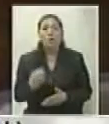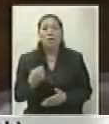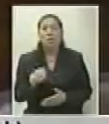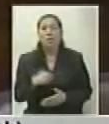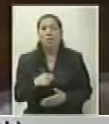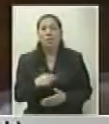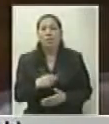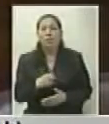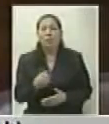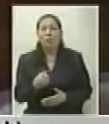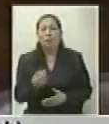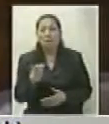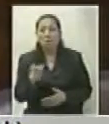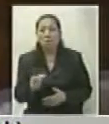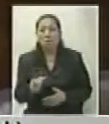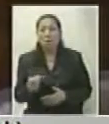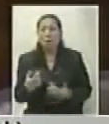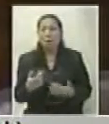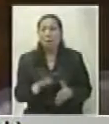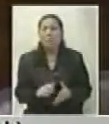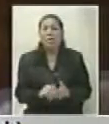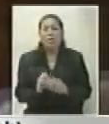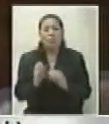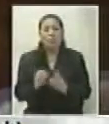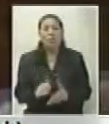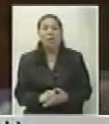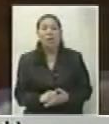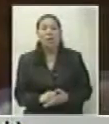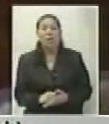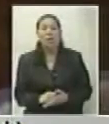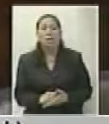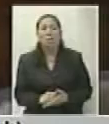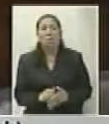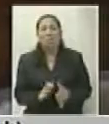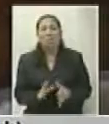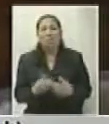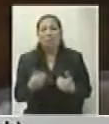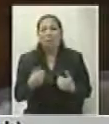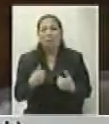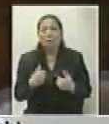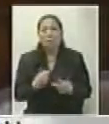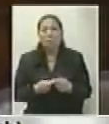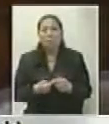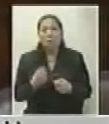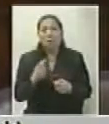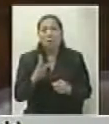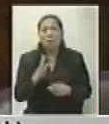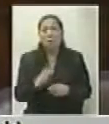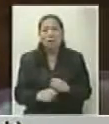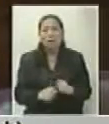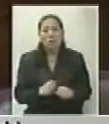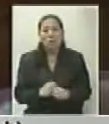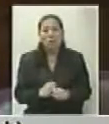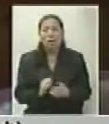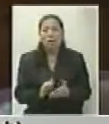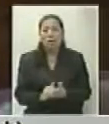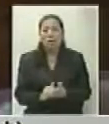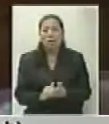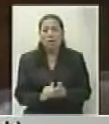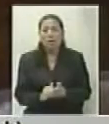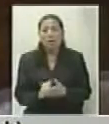nosotros, aquellas personas que ya fueron condenadas, que tal vez tuvieron una inhabilitación por 5 años, que tal vez